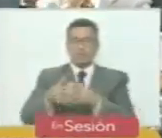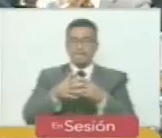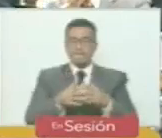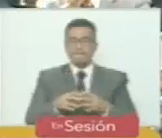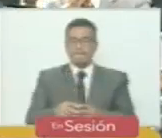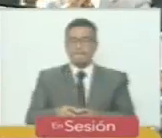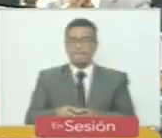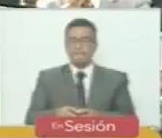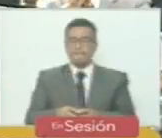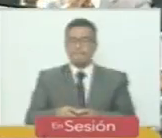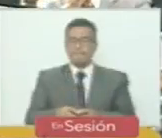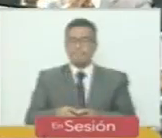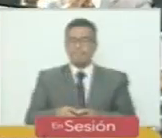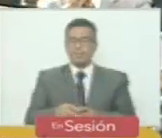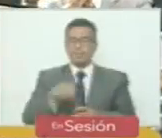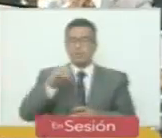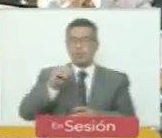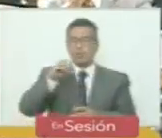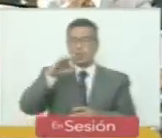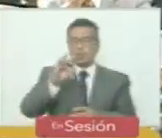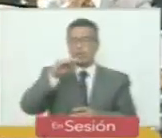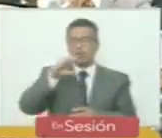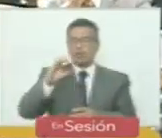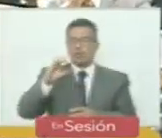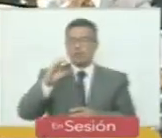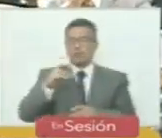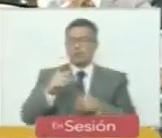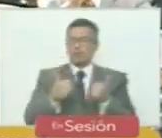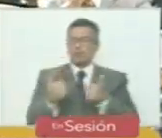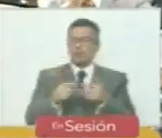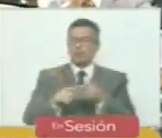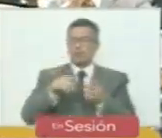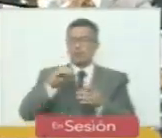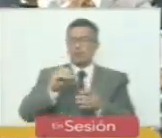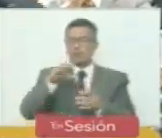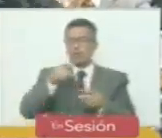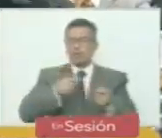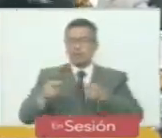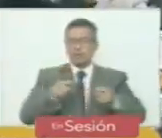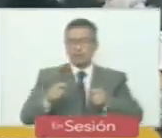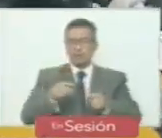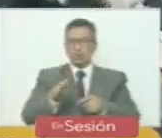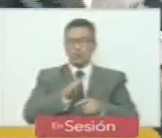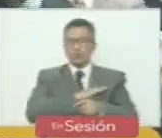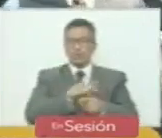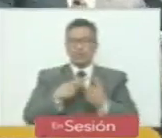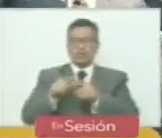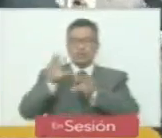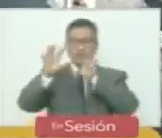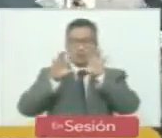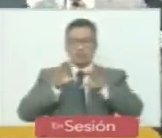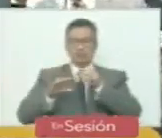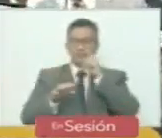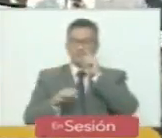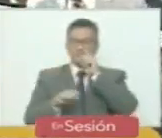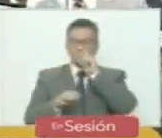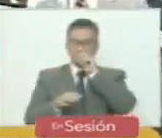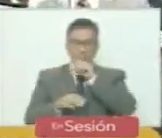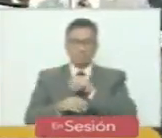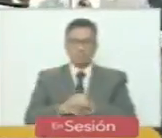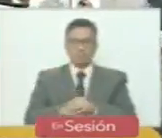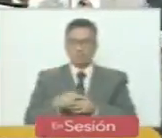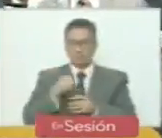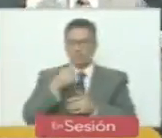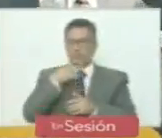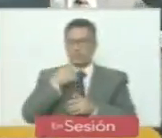a través de la OFAP. ¿Qué es la OFAP? La Oficina de Control de Bienes Extranjeros. Si